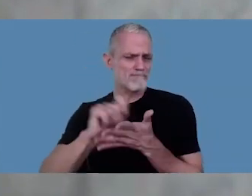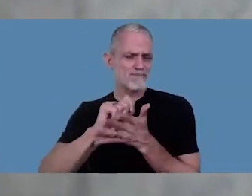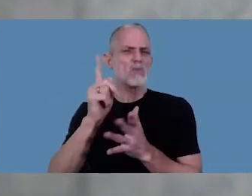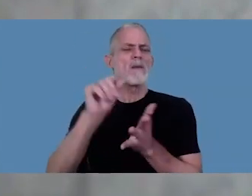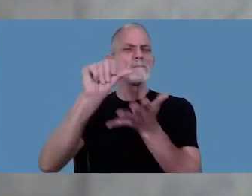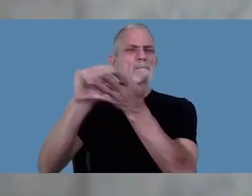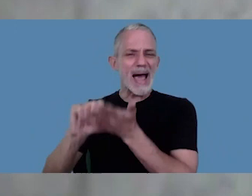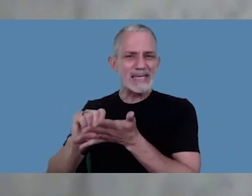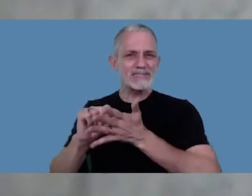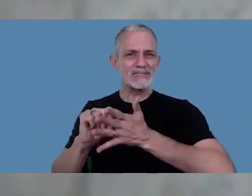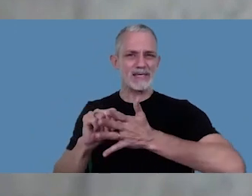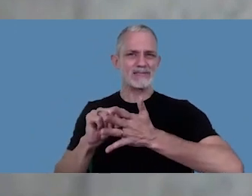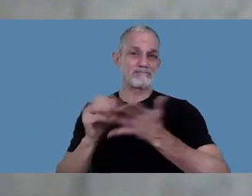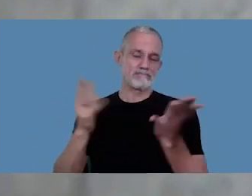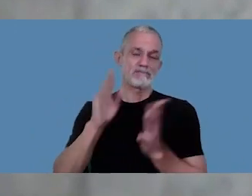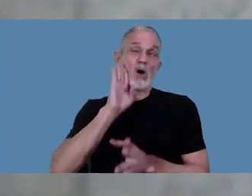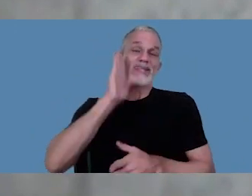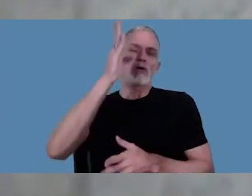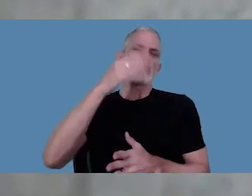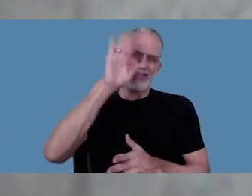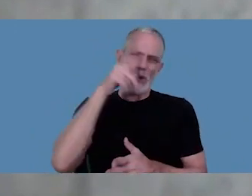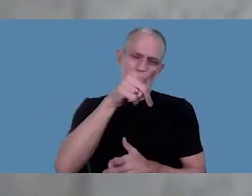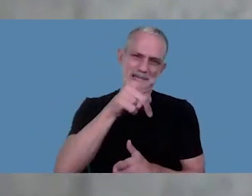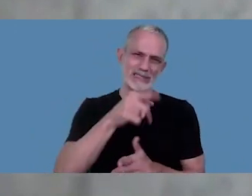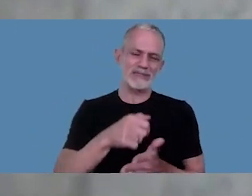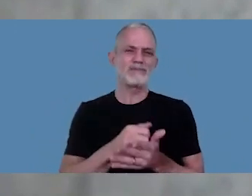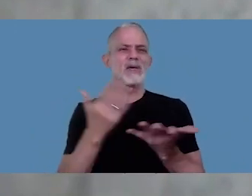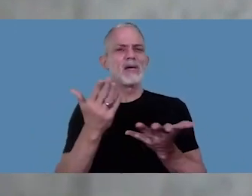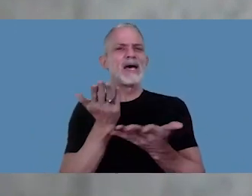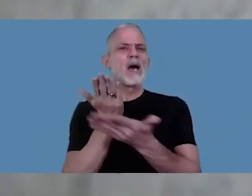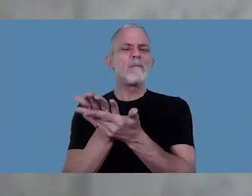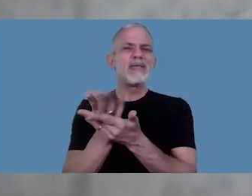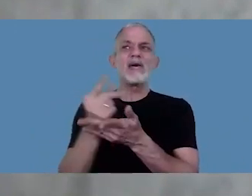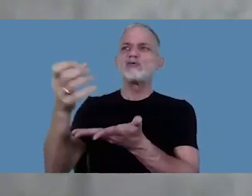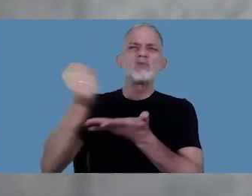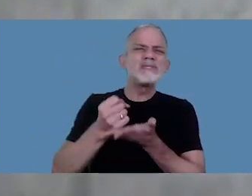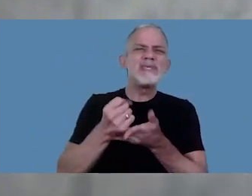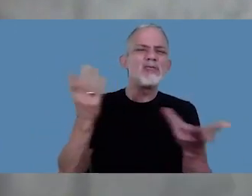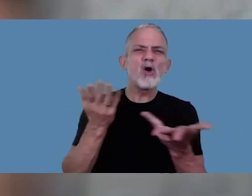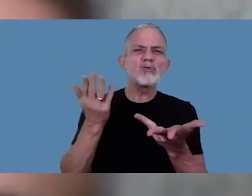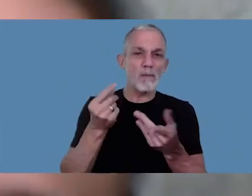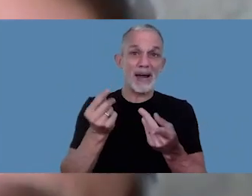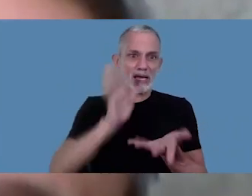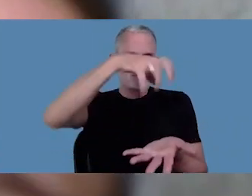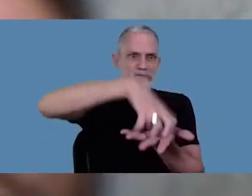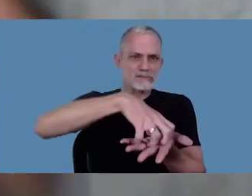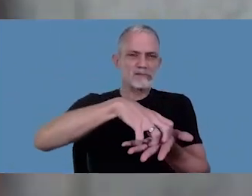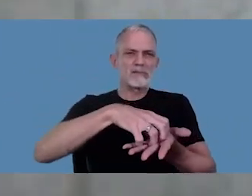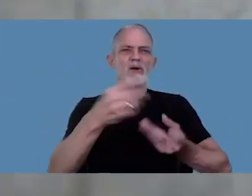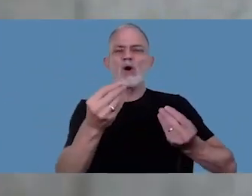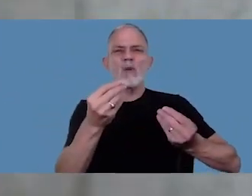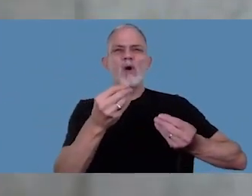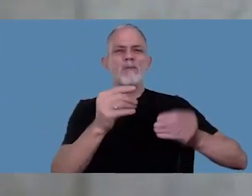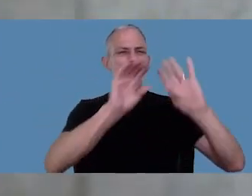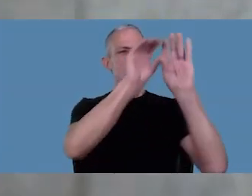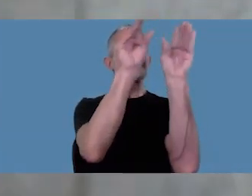países, digamos Estados Unidos en particular, estaba pidiendo subsidios para establecer el tratamiento de capa de